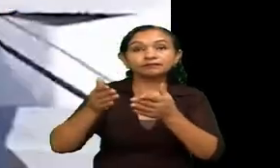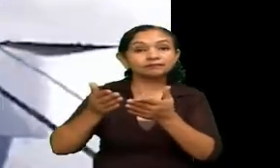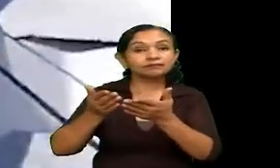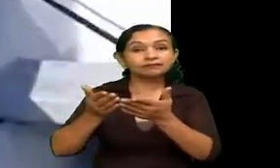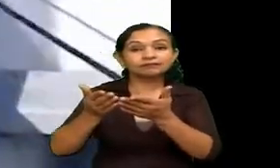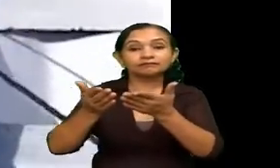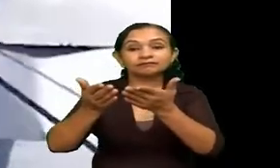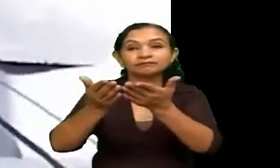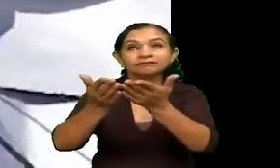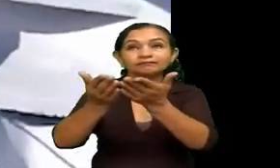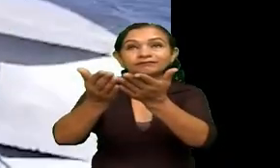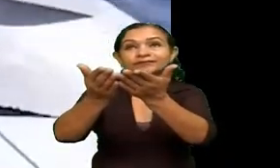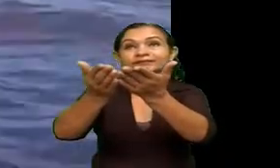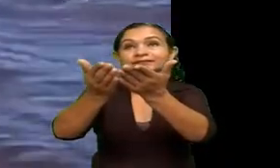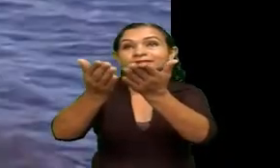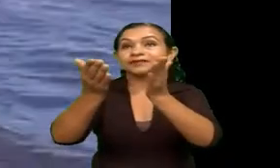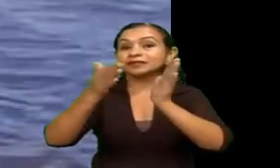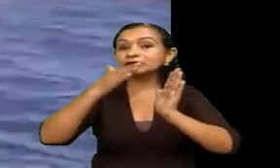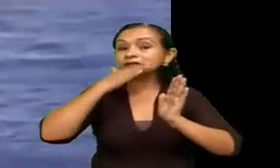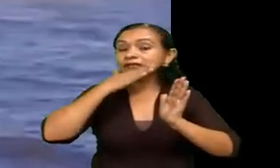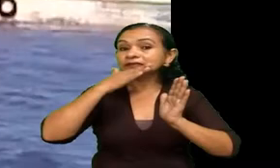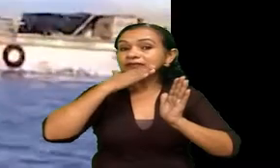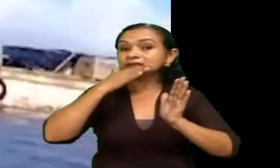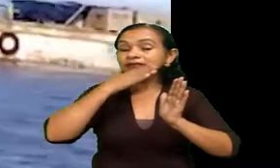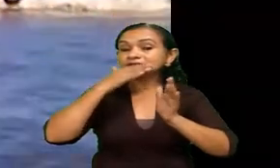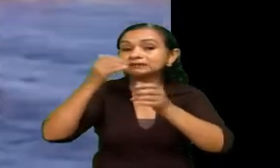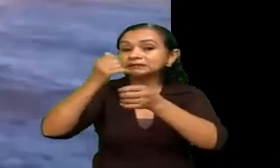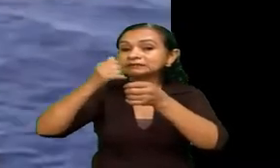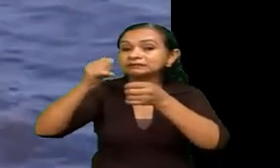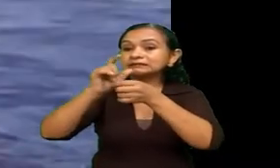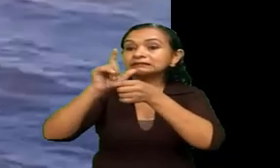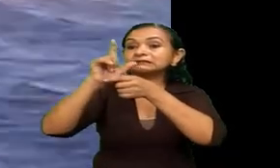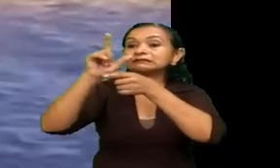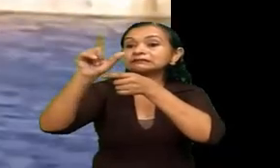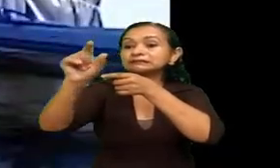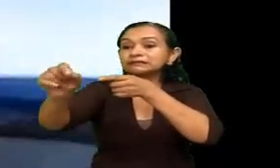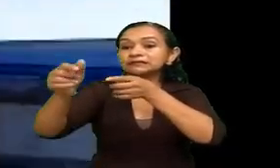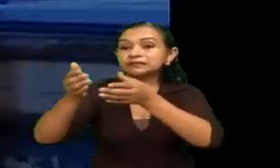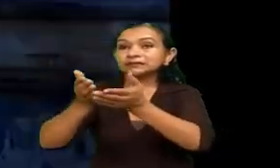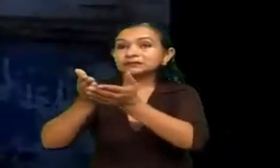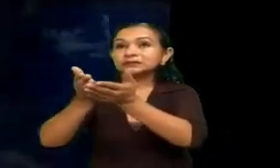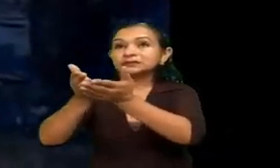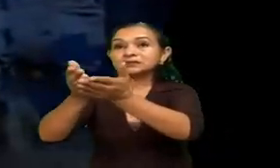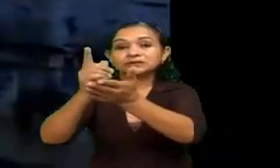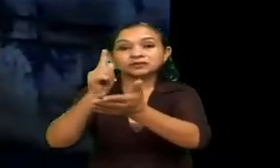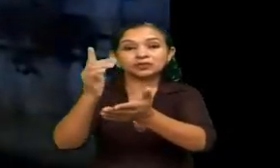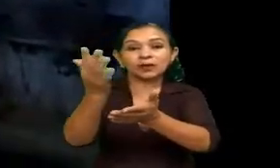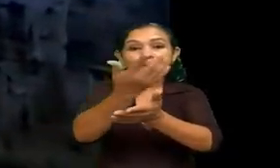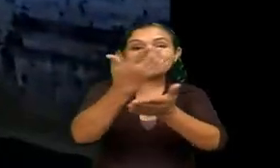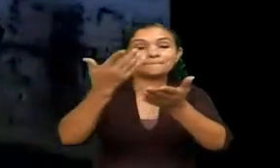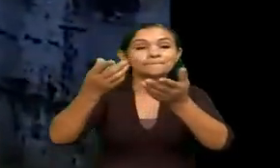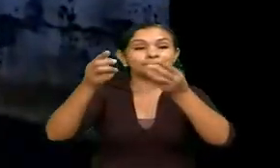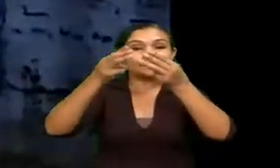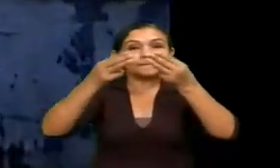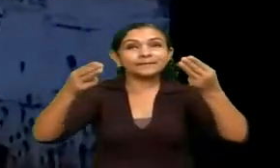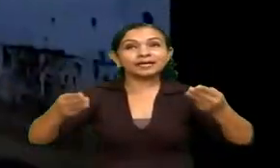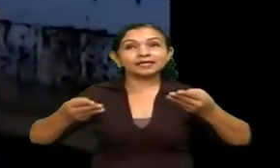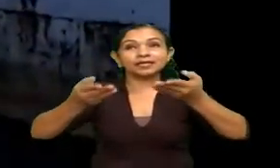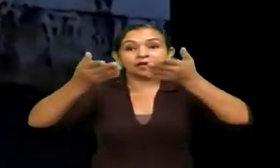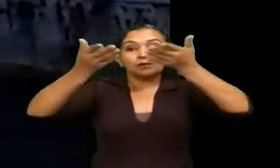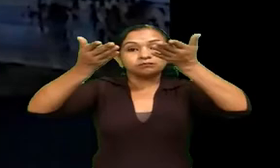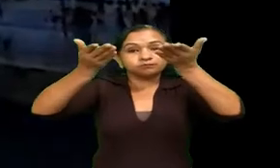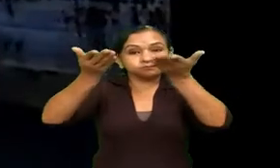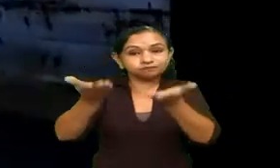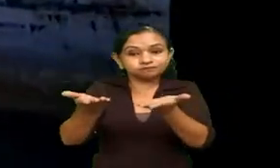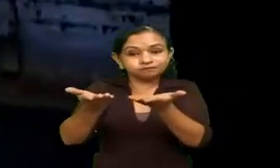Tabaponi. ¿Verdad? Entonces, lo complejo que llegara. Sí, ¿no? Y ahí se ve donde va en la plana todo el material, ¿verdad? Y van las estructuras, porque